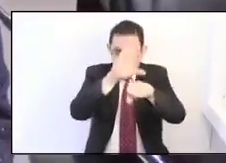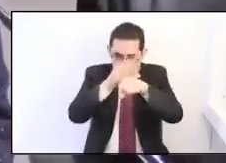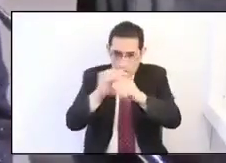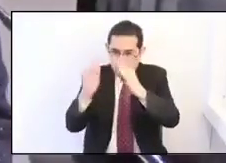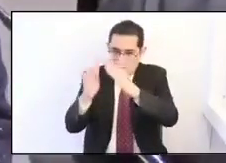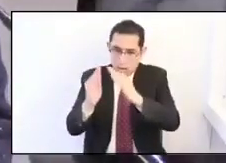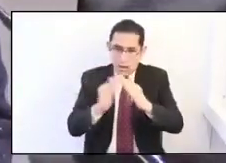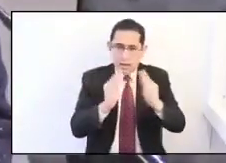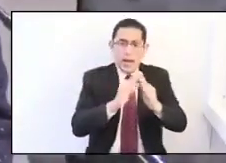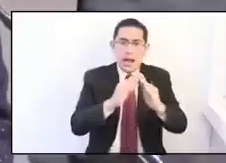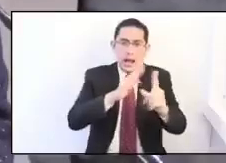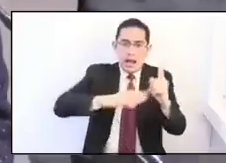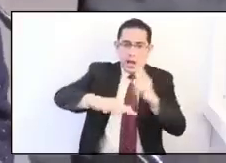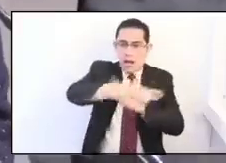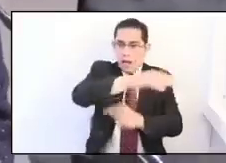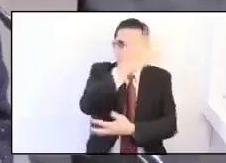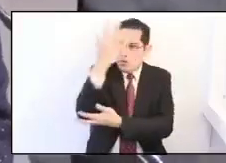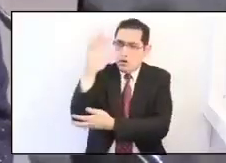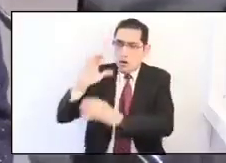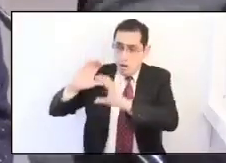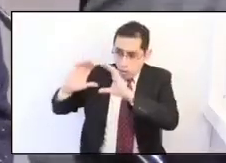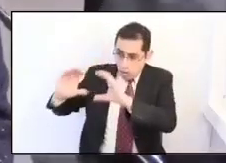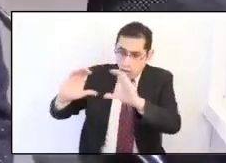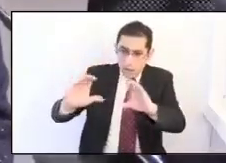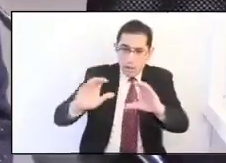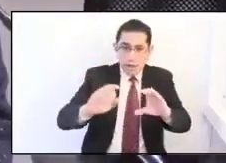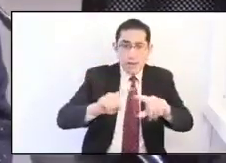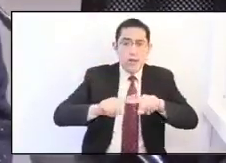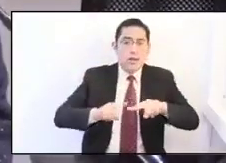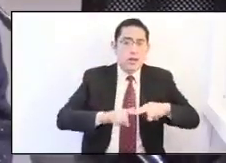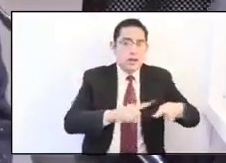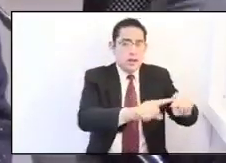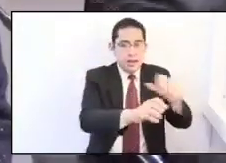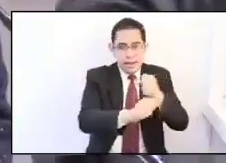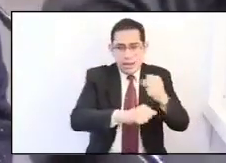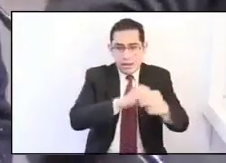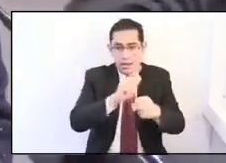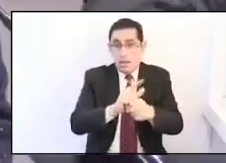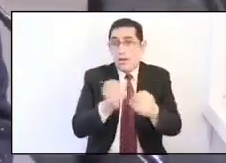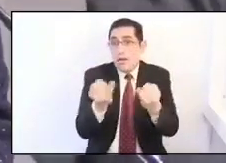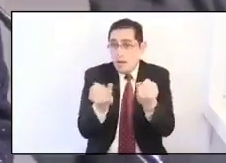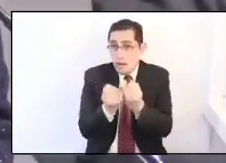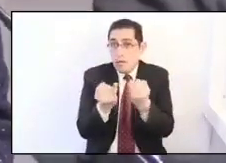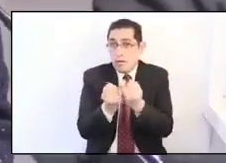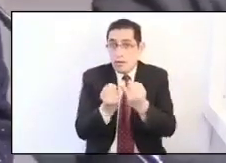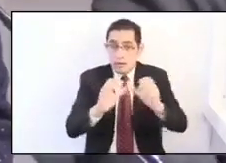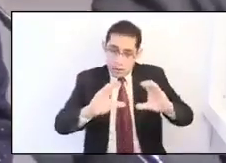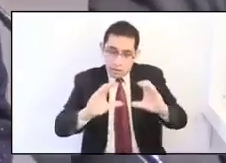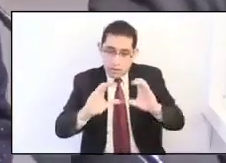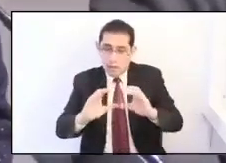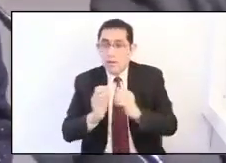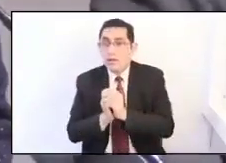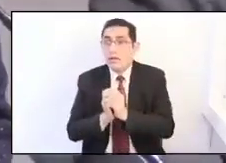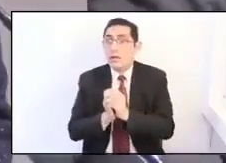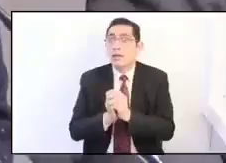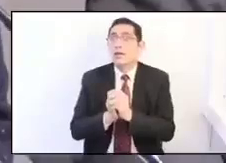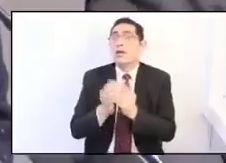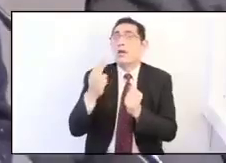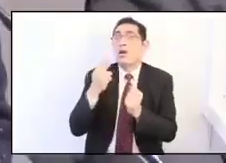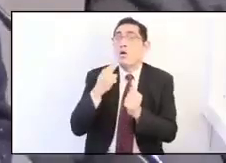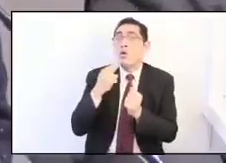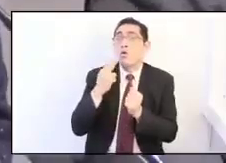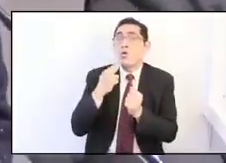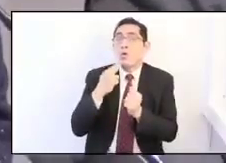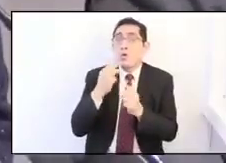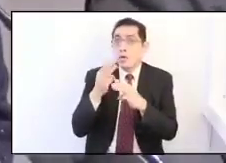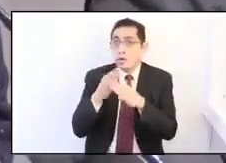entorno ecológico, los hábitats de las y los animales como seres sintientes, la preservación, el uso eficiente de los